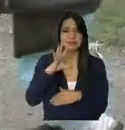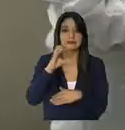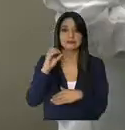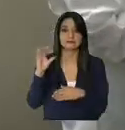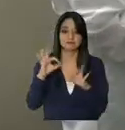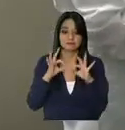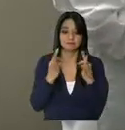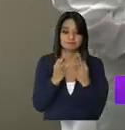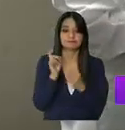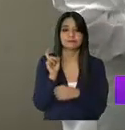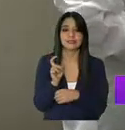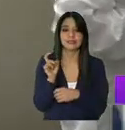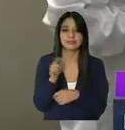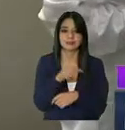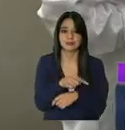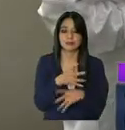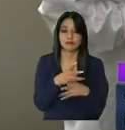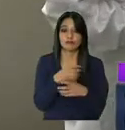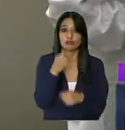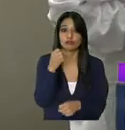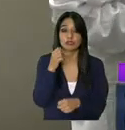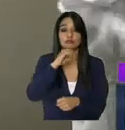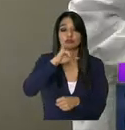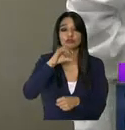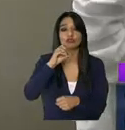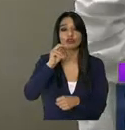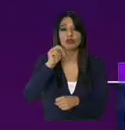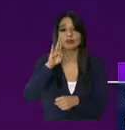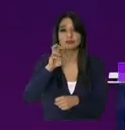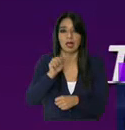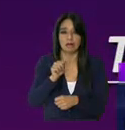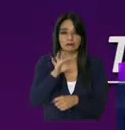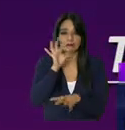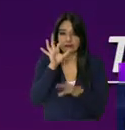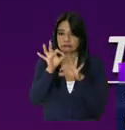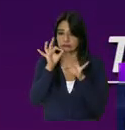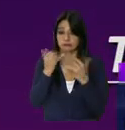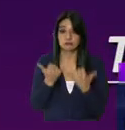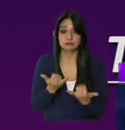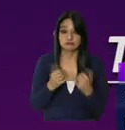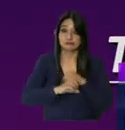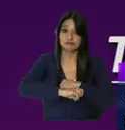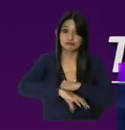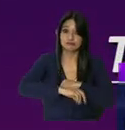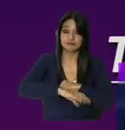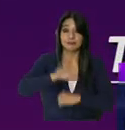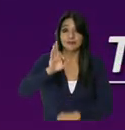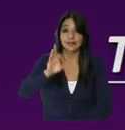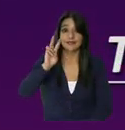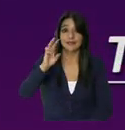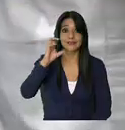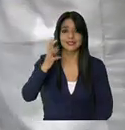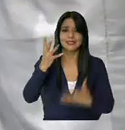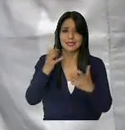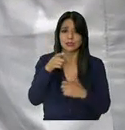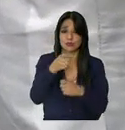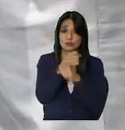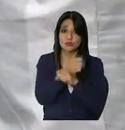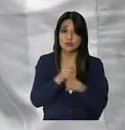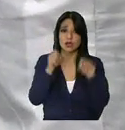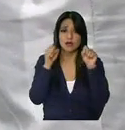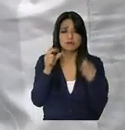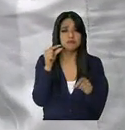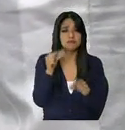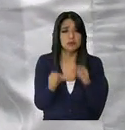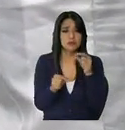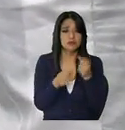necesitadas, identificadas por la Fundación Jonathan, a quienes esta campaña TVC Te Quiere a Salvo anhela llegar con un granito de arena